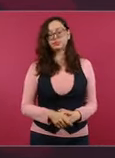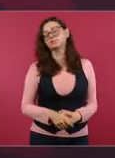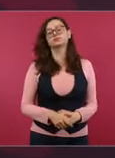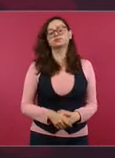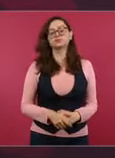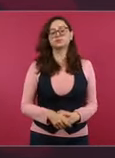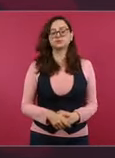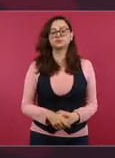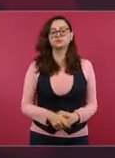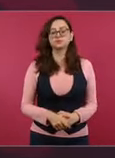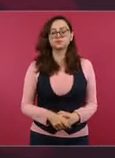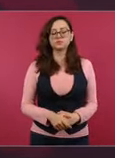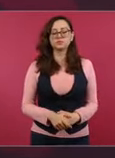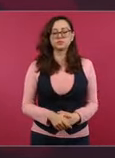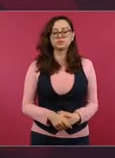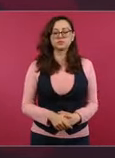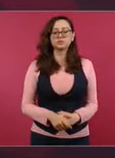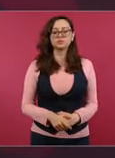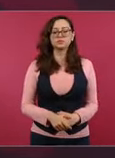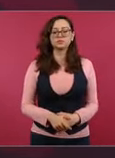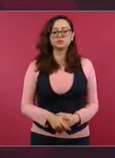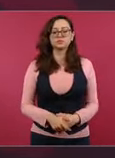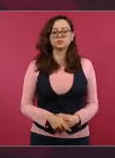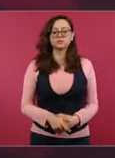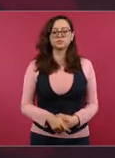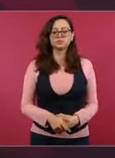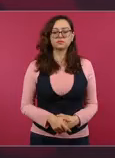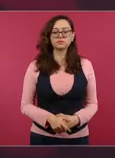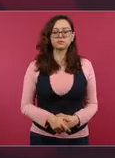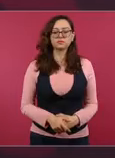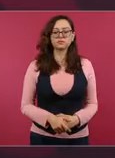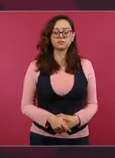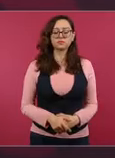tiempo que se tomó esa decisión.